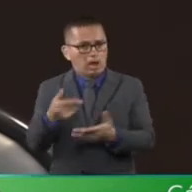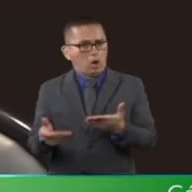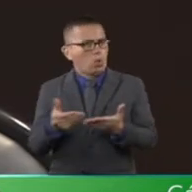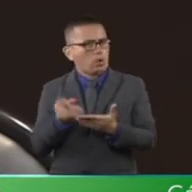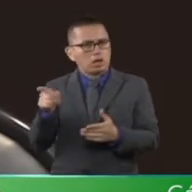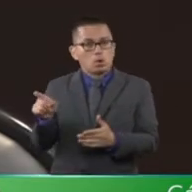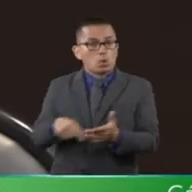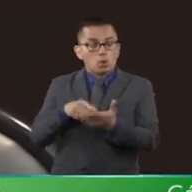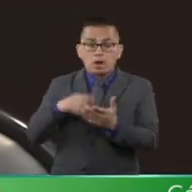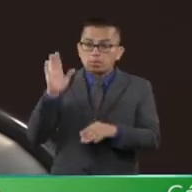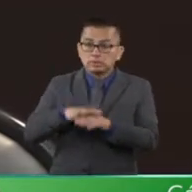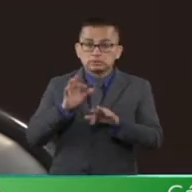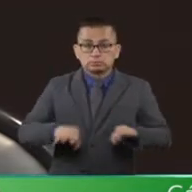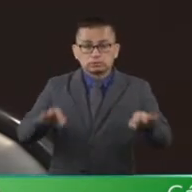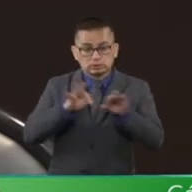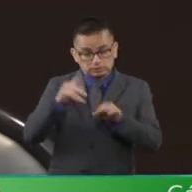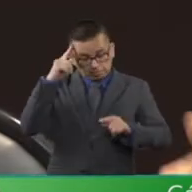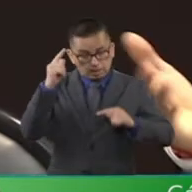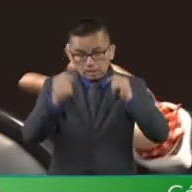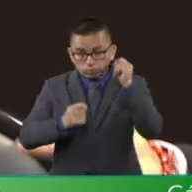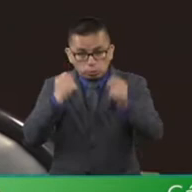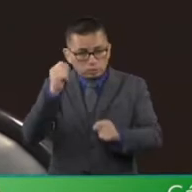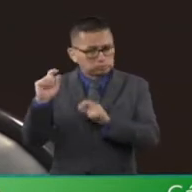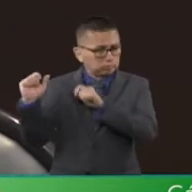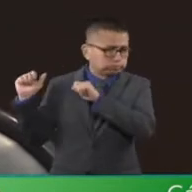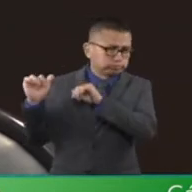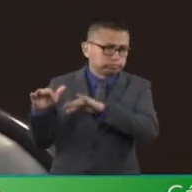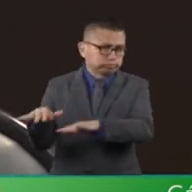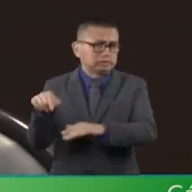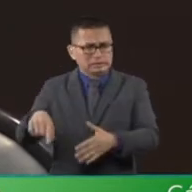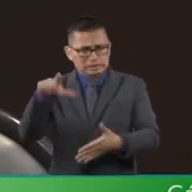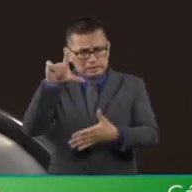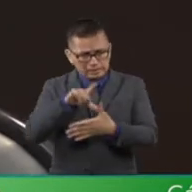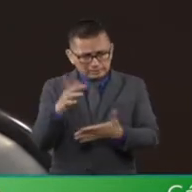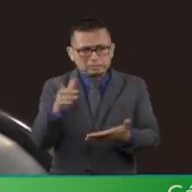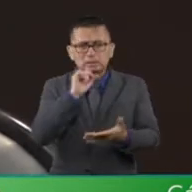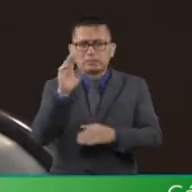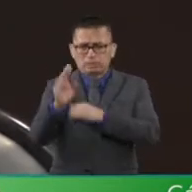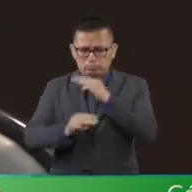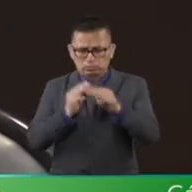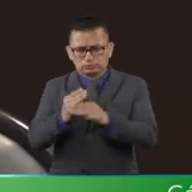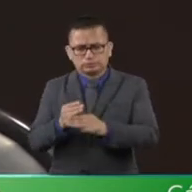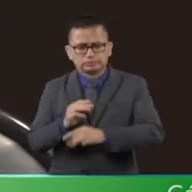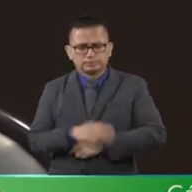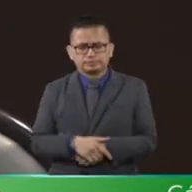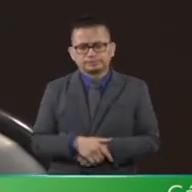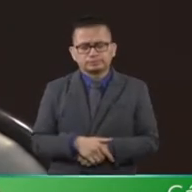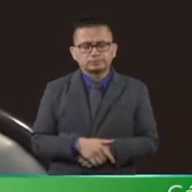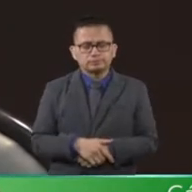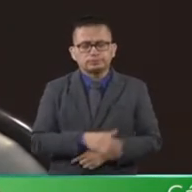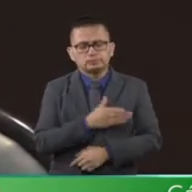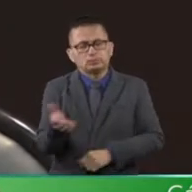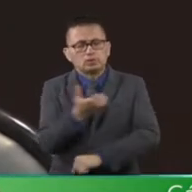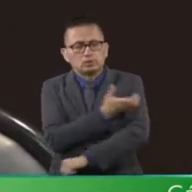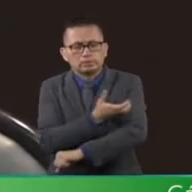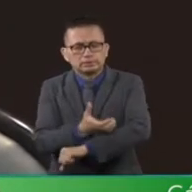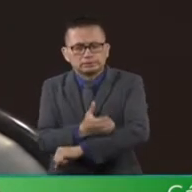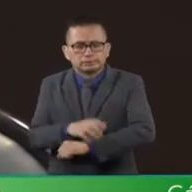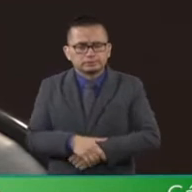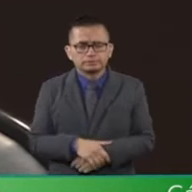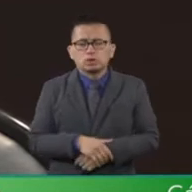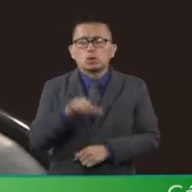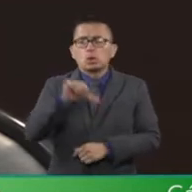importantes del mundo y de América Latina compañeras y compañeros la conmemoración de estos 50 aniversarios de la